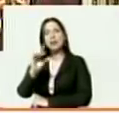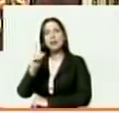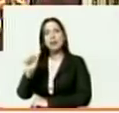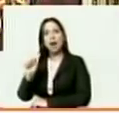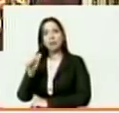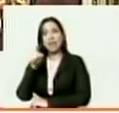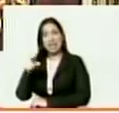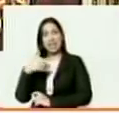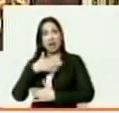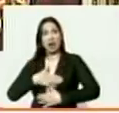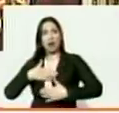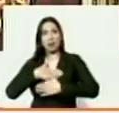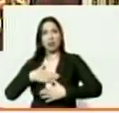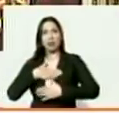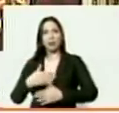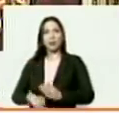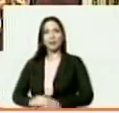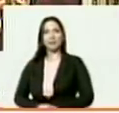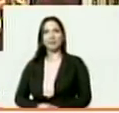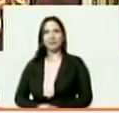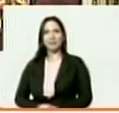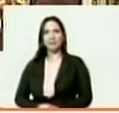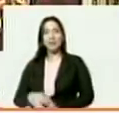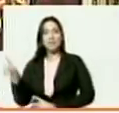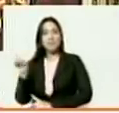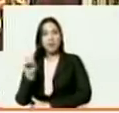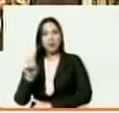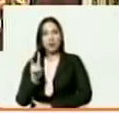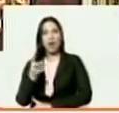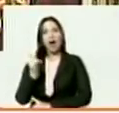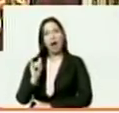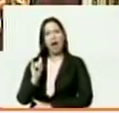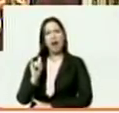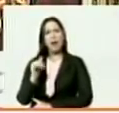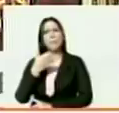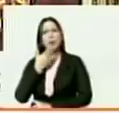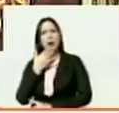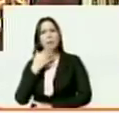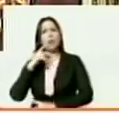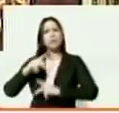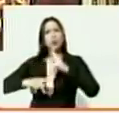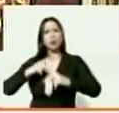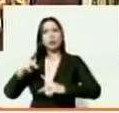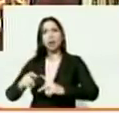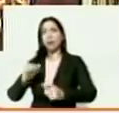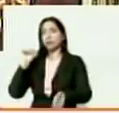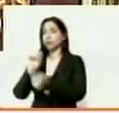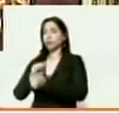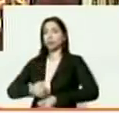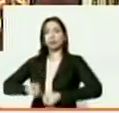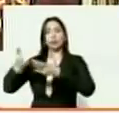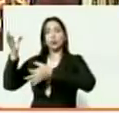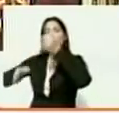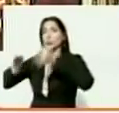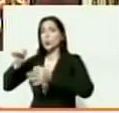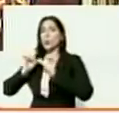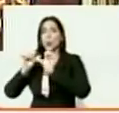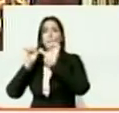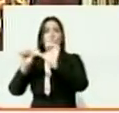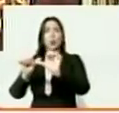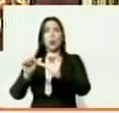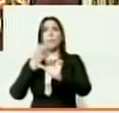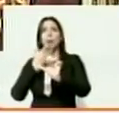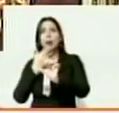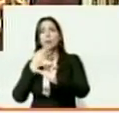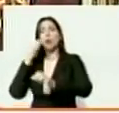en calidad, en Venezuela, está en calidad de procesada judicial y va a continuar en calidad de